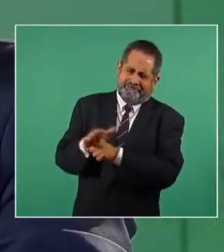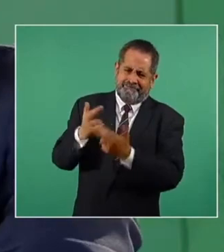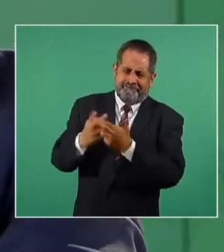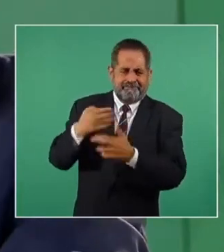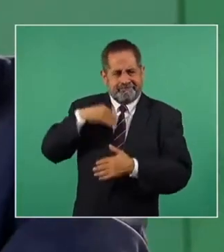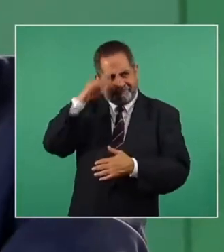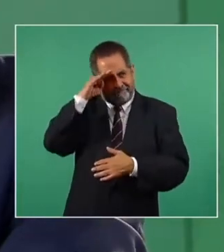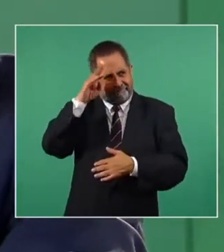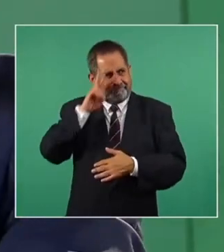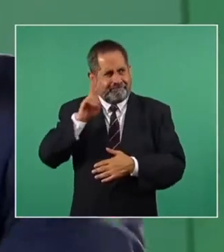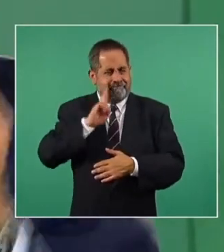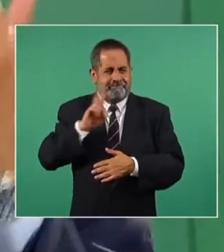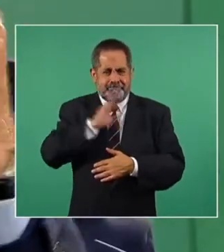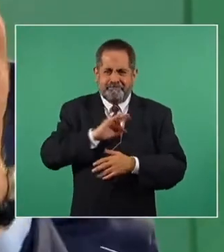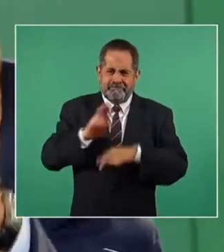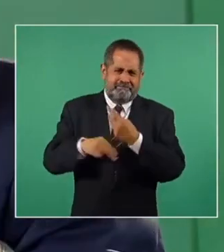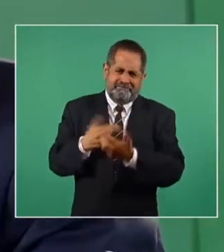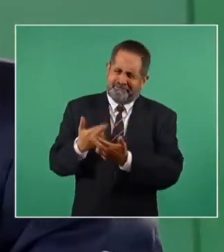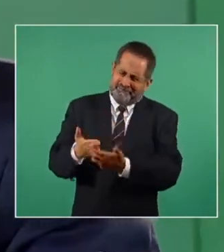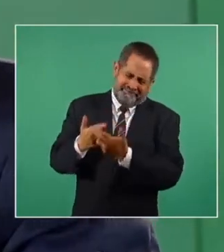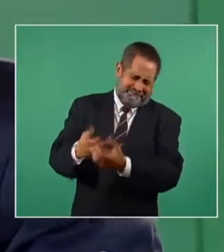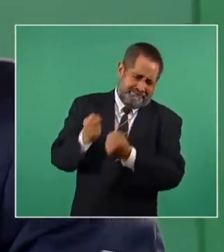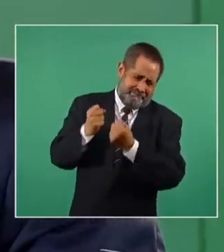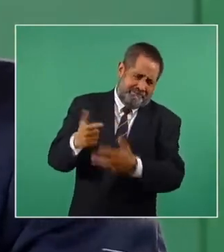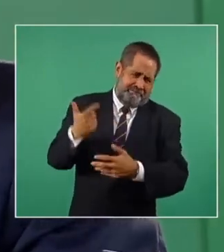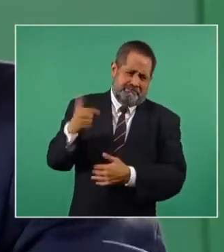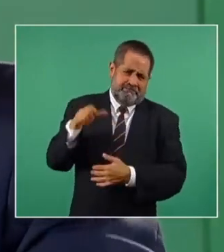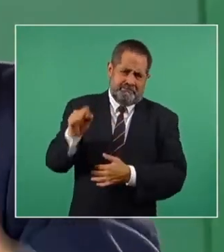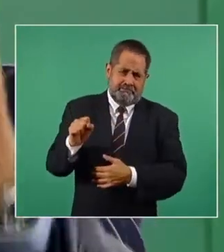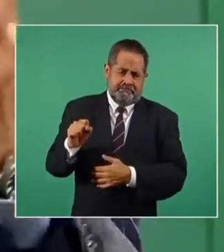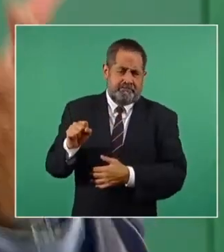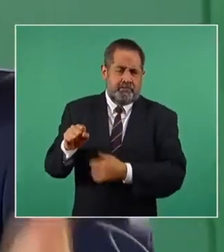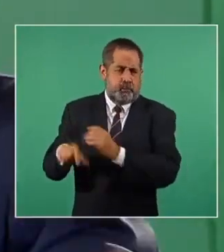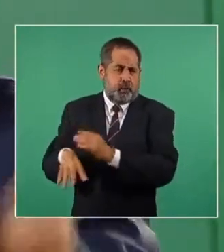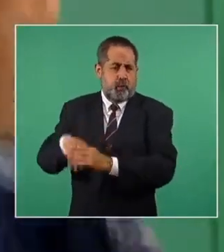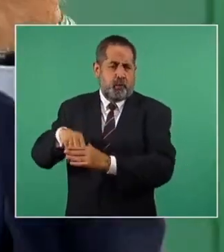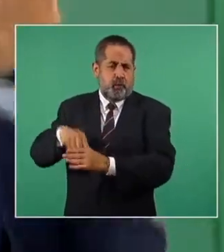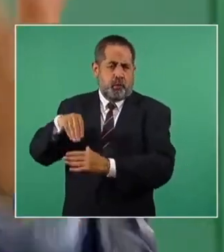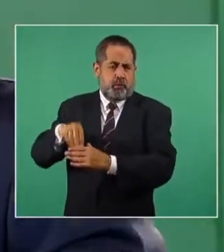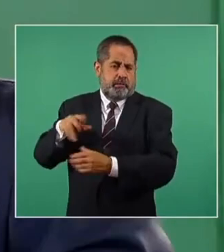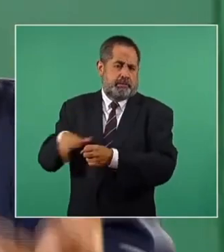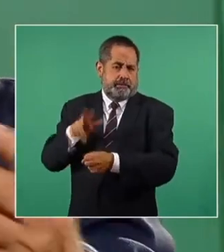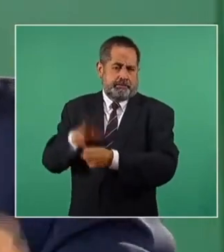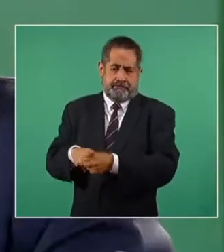tenemos muchísimo gas natural porque